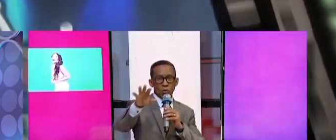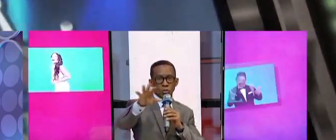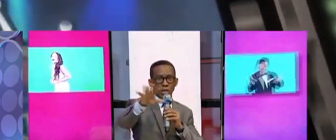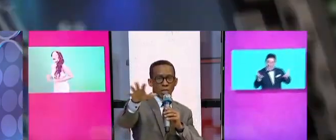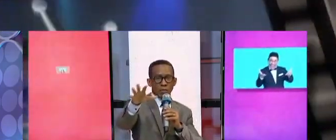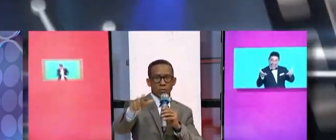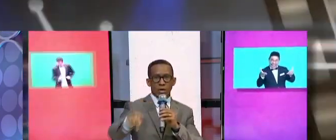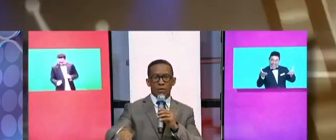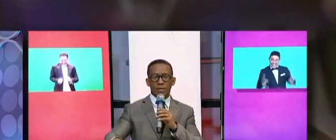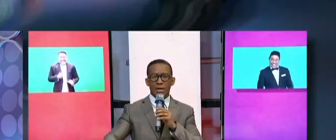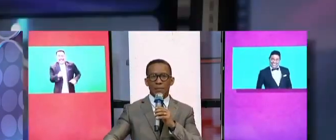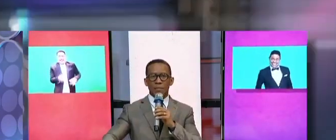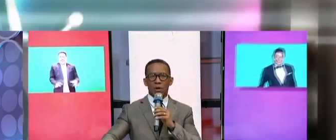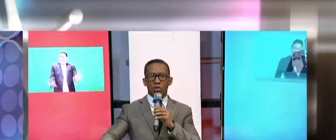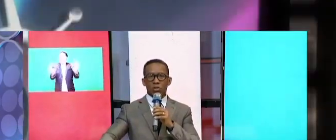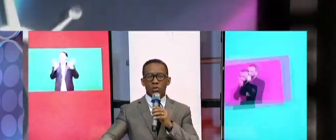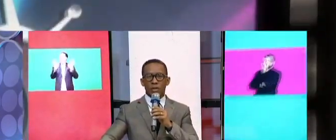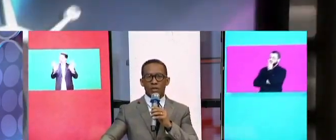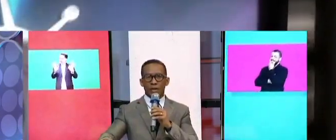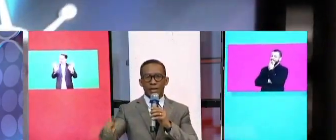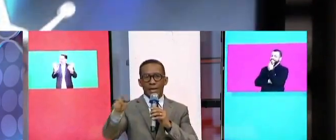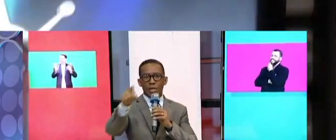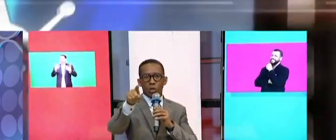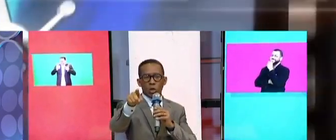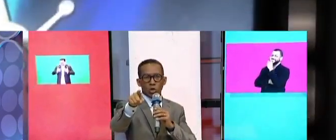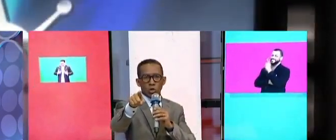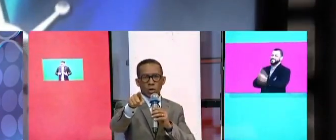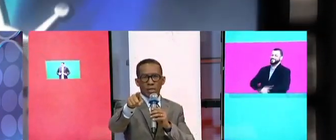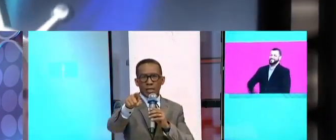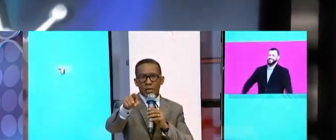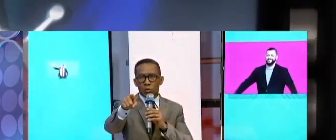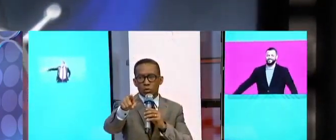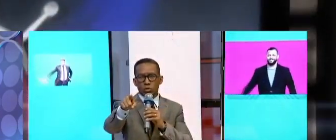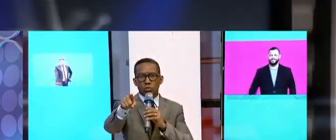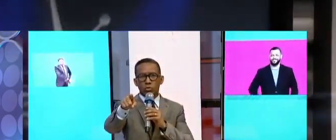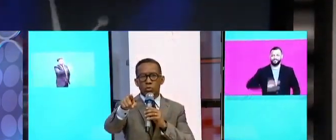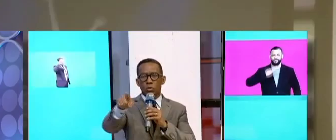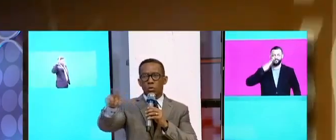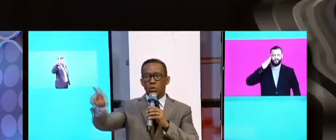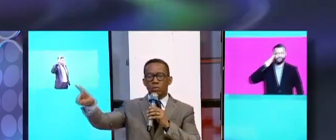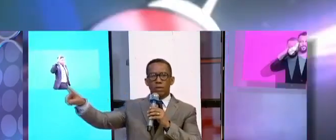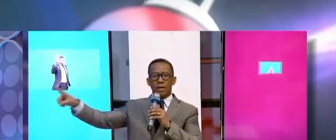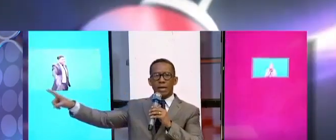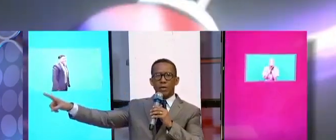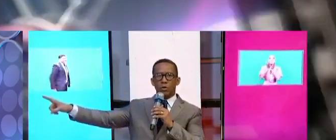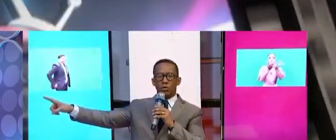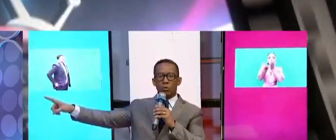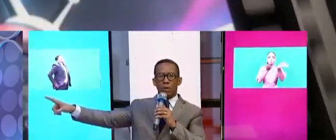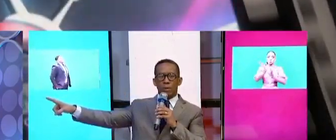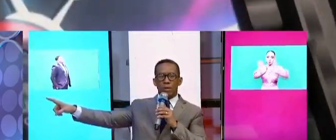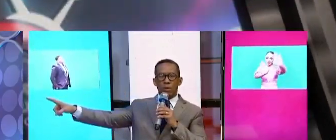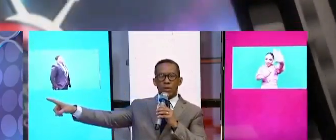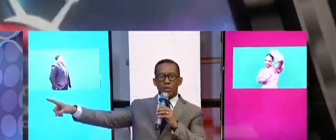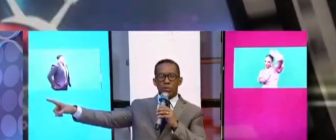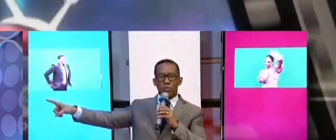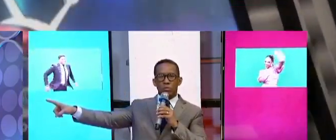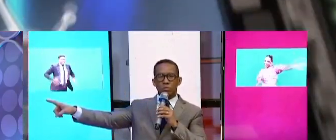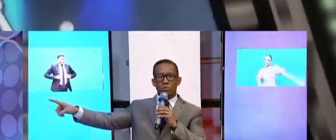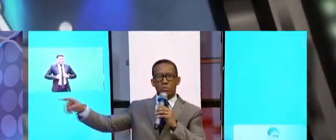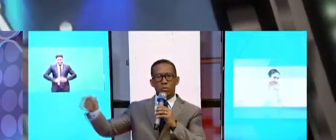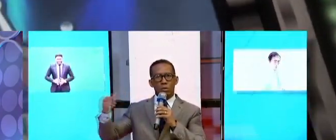son como 7 diputados que están en la misma condición de ella. Y todos son candidatos para el año